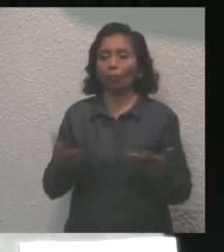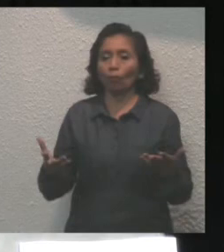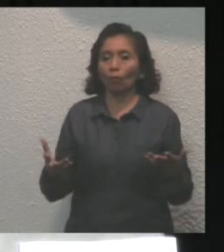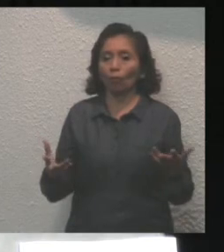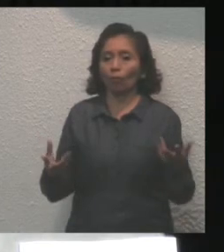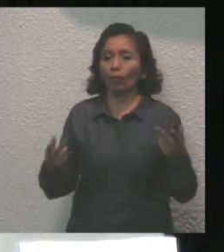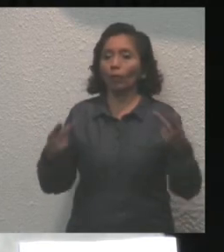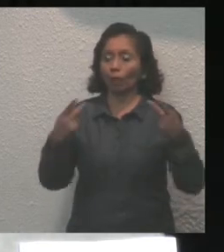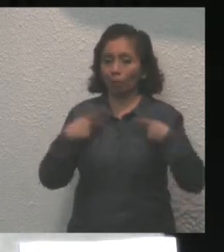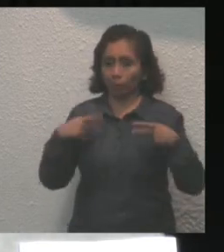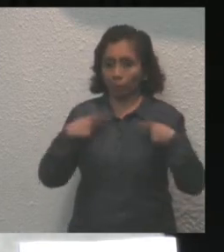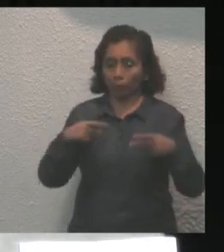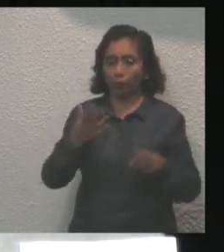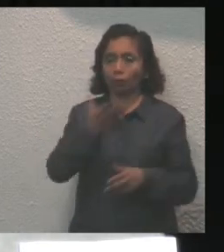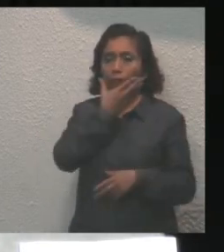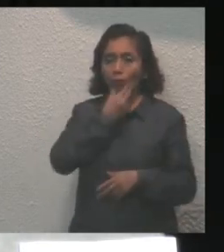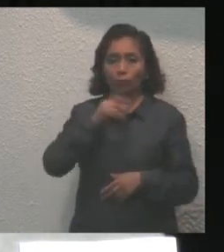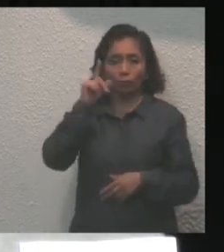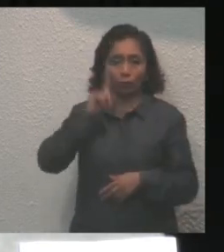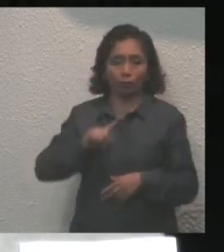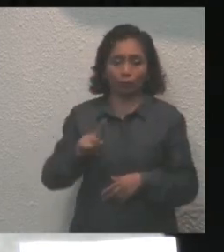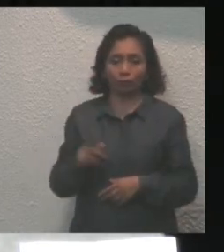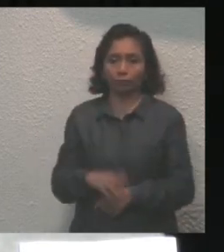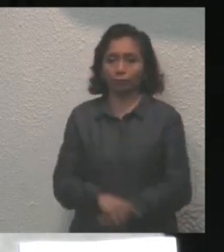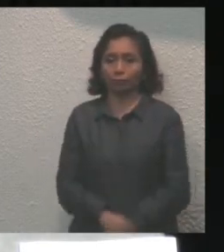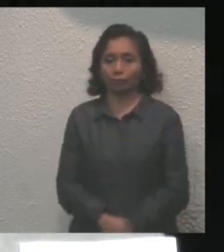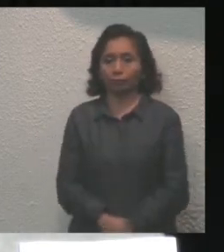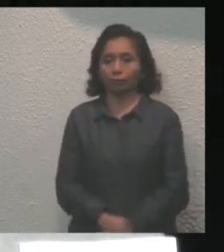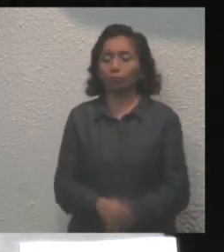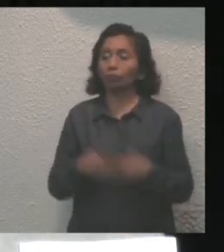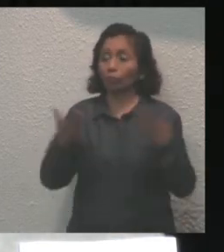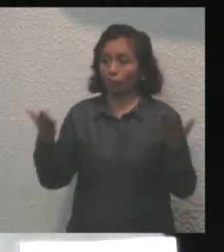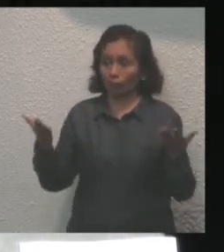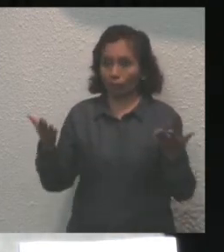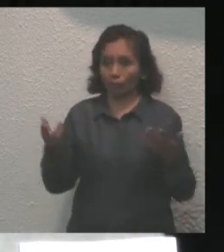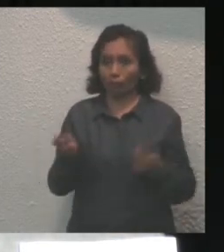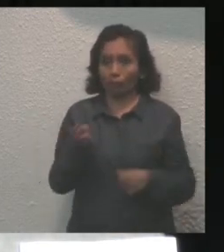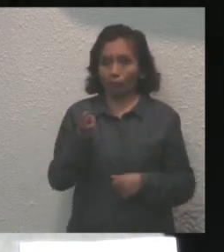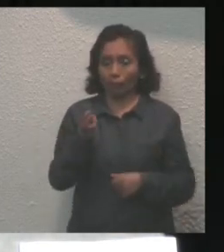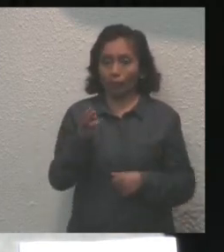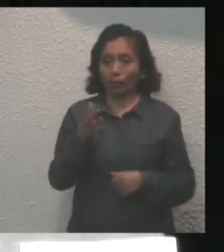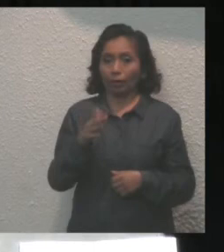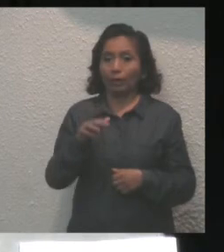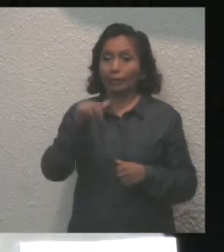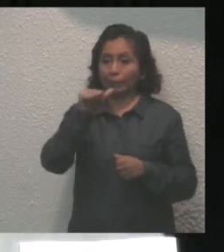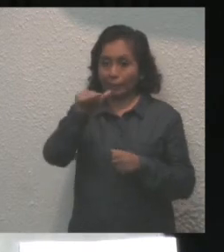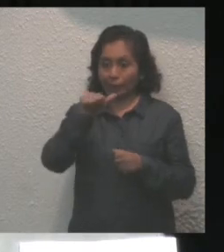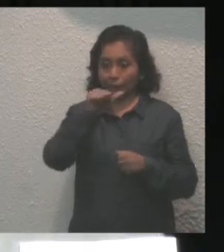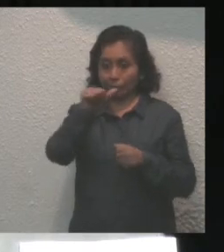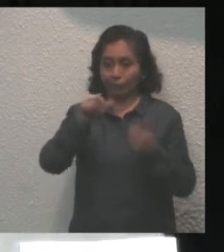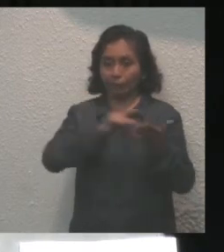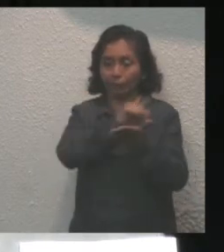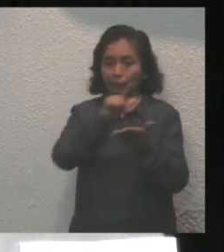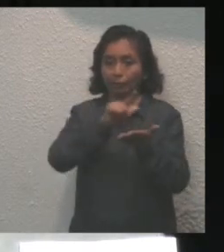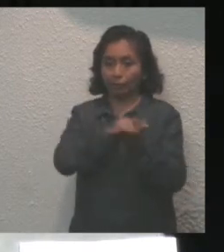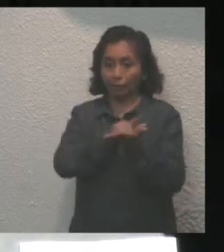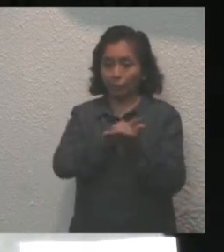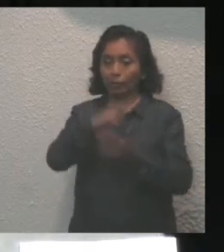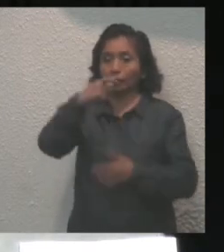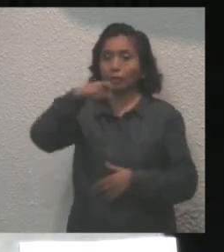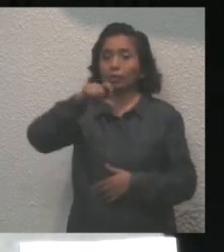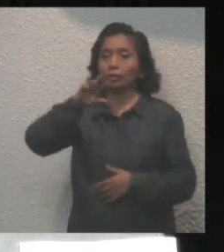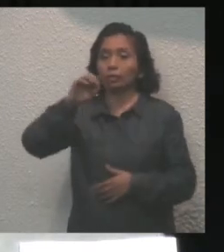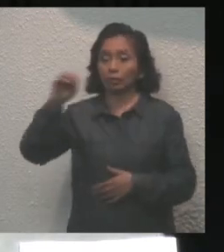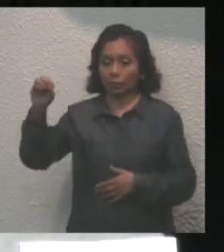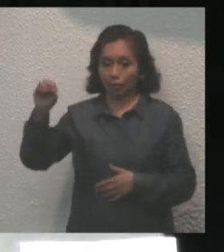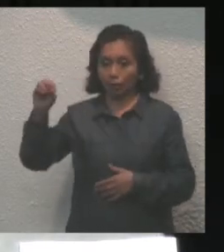Ciudadanas y ciudadanos, para esta 16ª legislatura, Quintana Roo